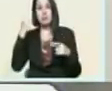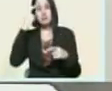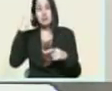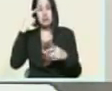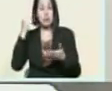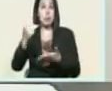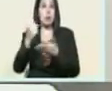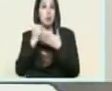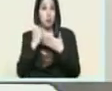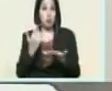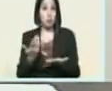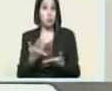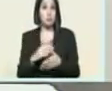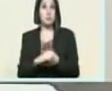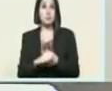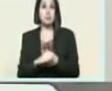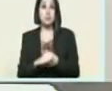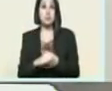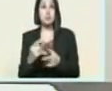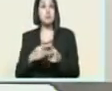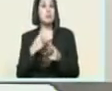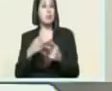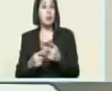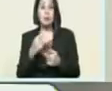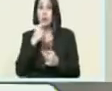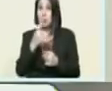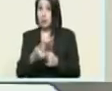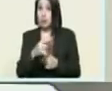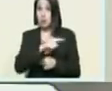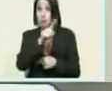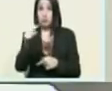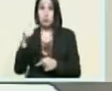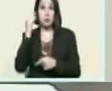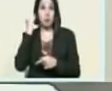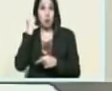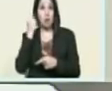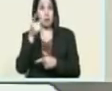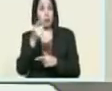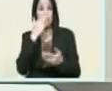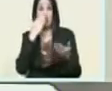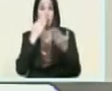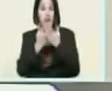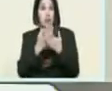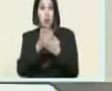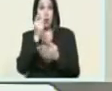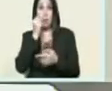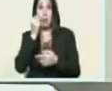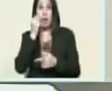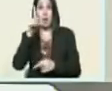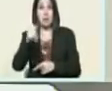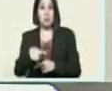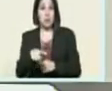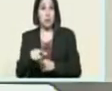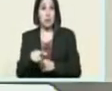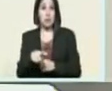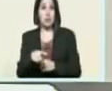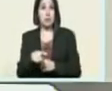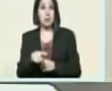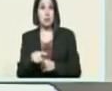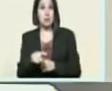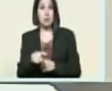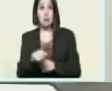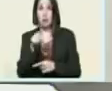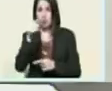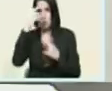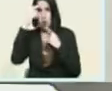ayudó. Por eso yo le digo a las mujeres, ustedes, que están al frente de los hogares, y a ustedes, a los padres también,